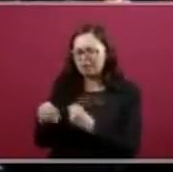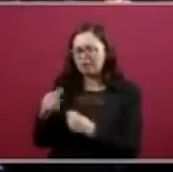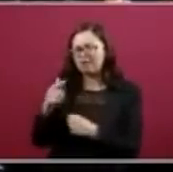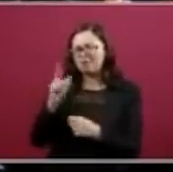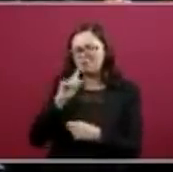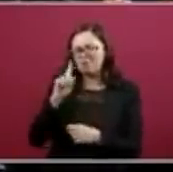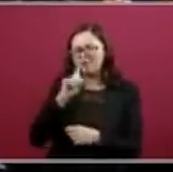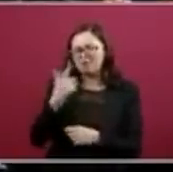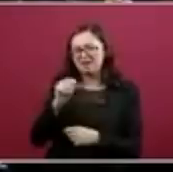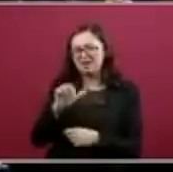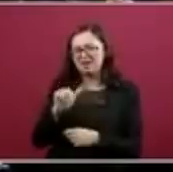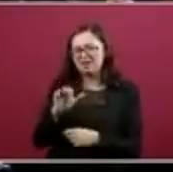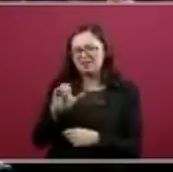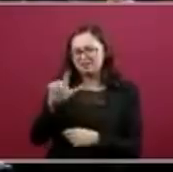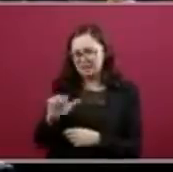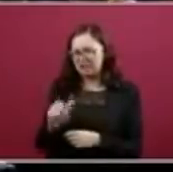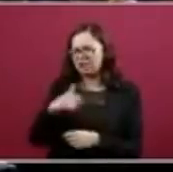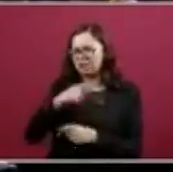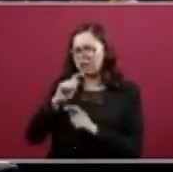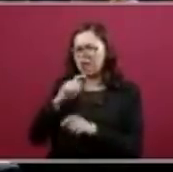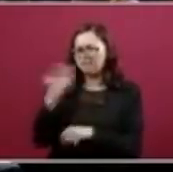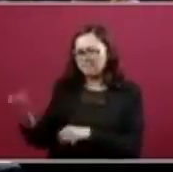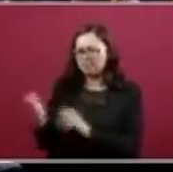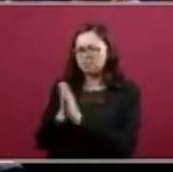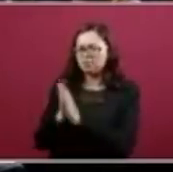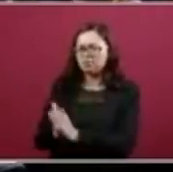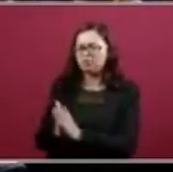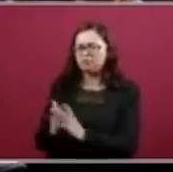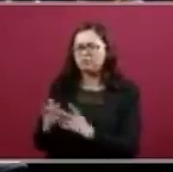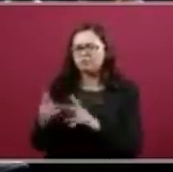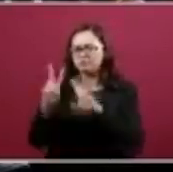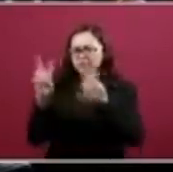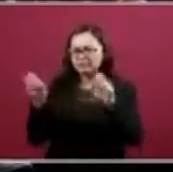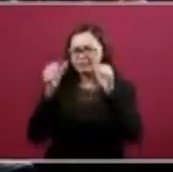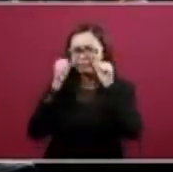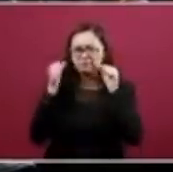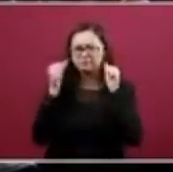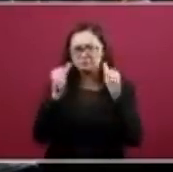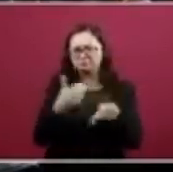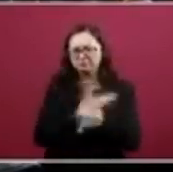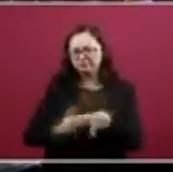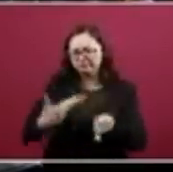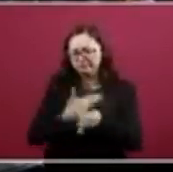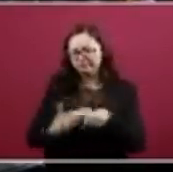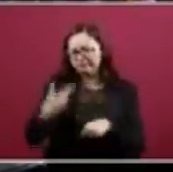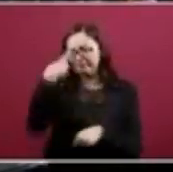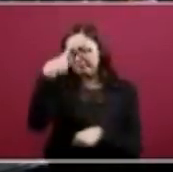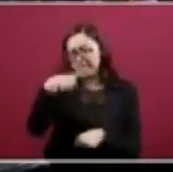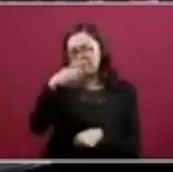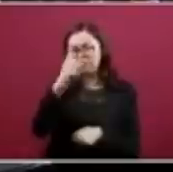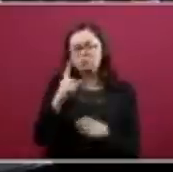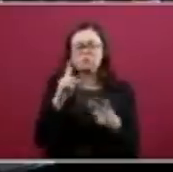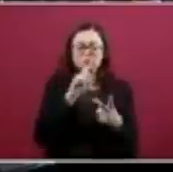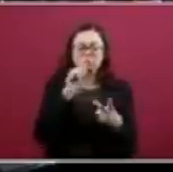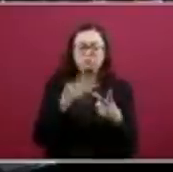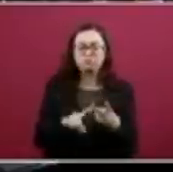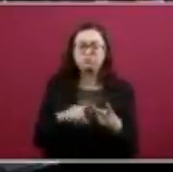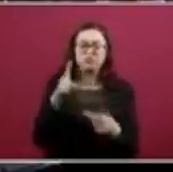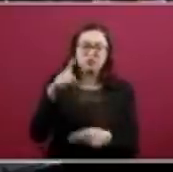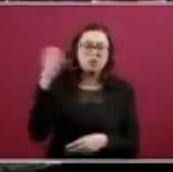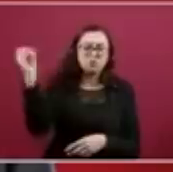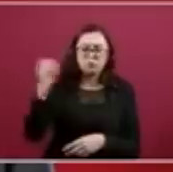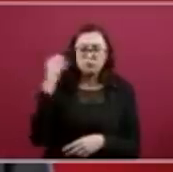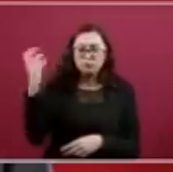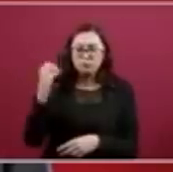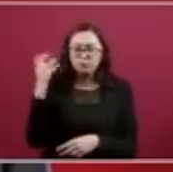pedir que atienda esto para que haya facilidades y que en los foros se hable de